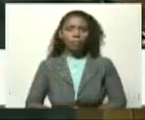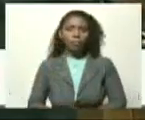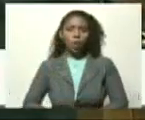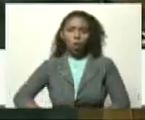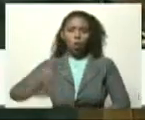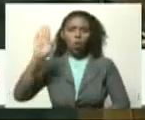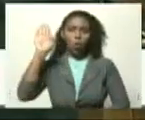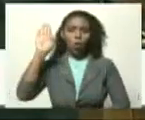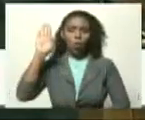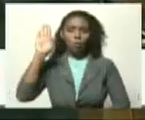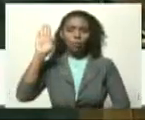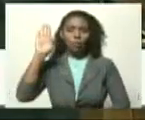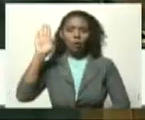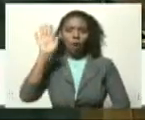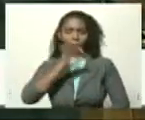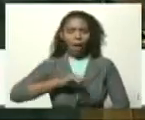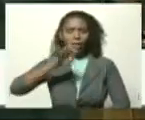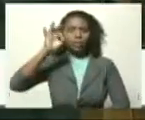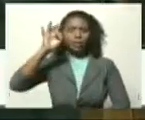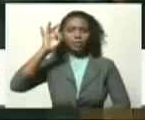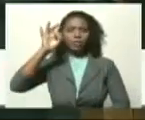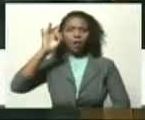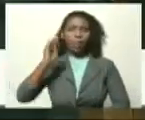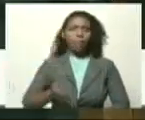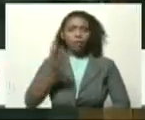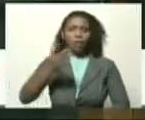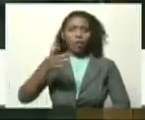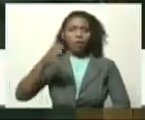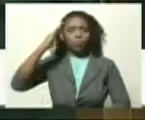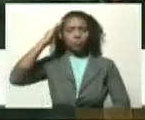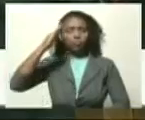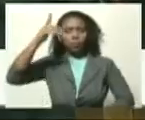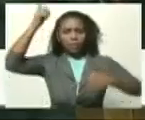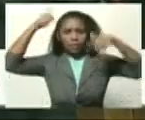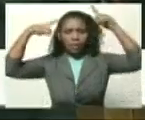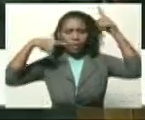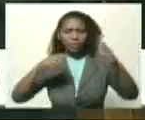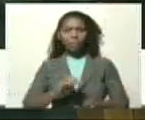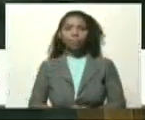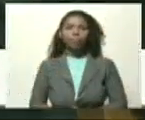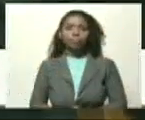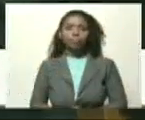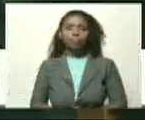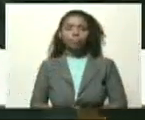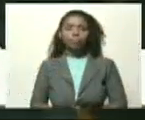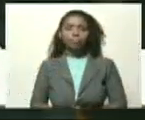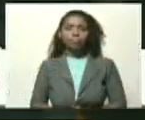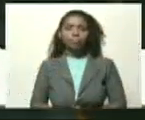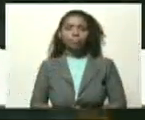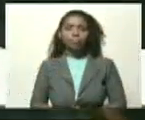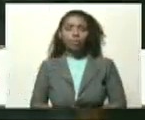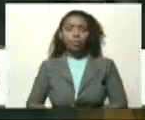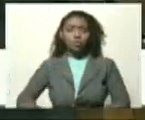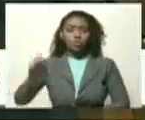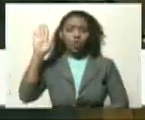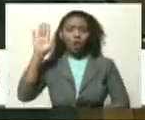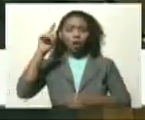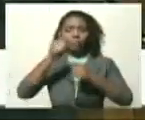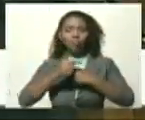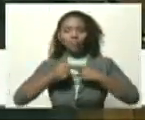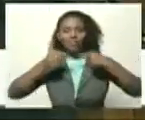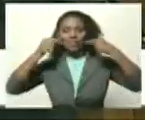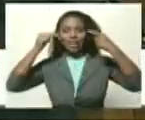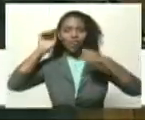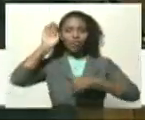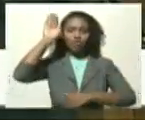Juro por el espíritu inmortal de Hugo Chávez Frías. Juro por la sonrisa de